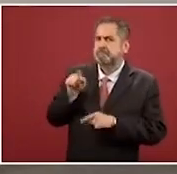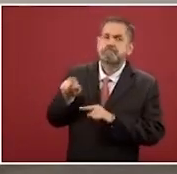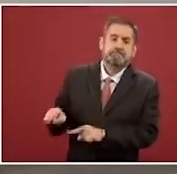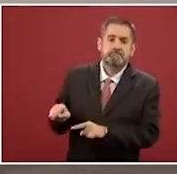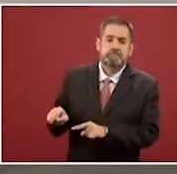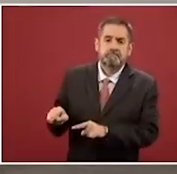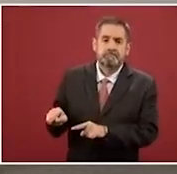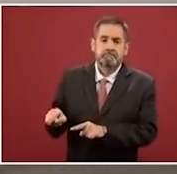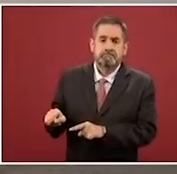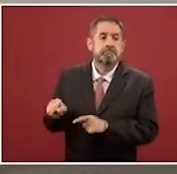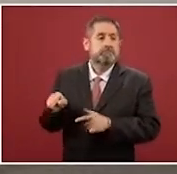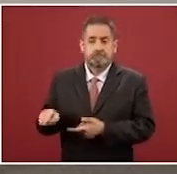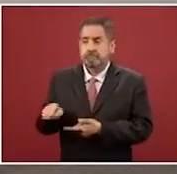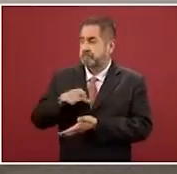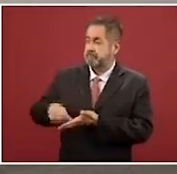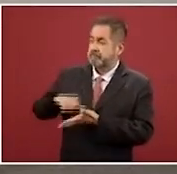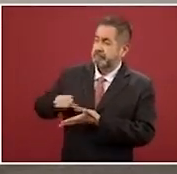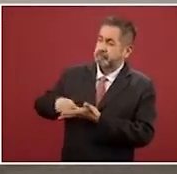La